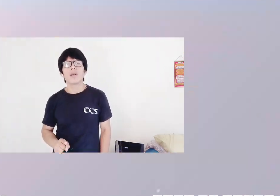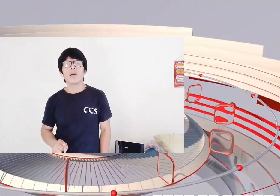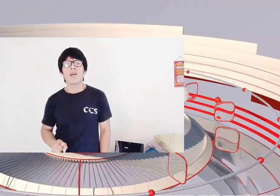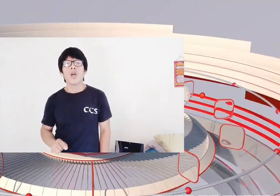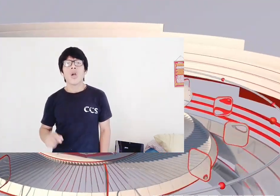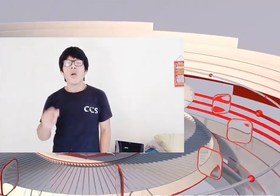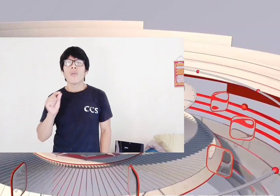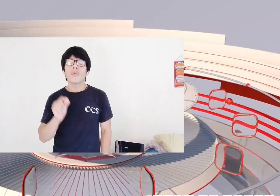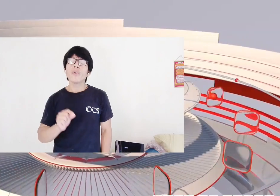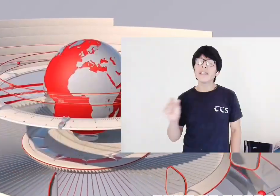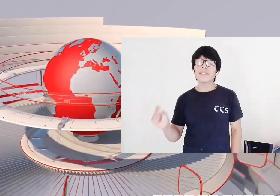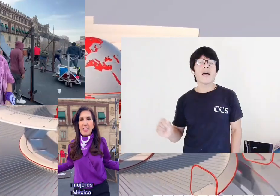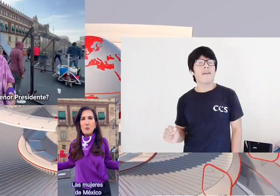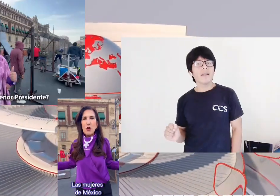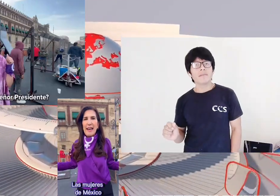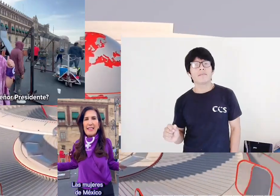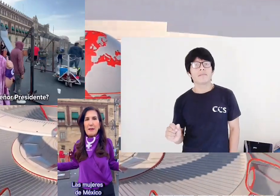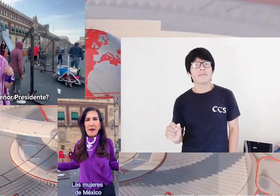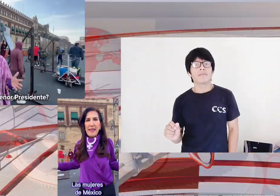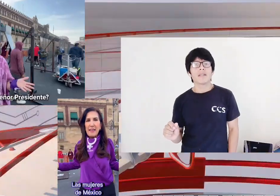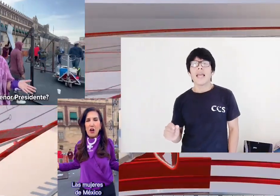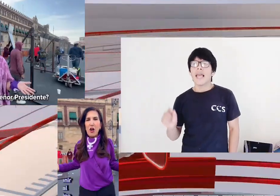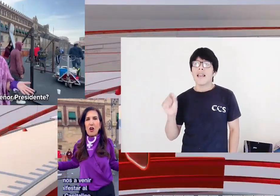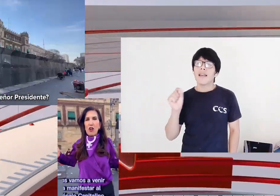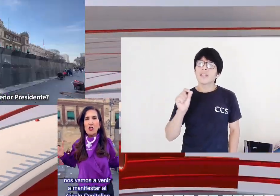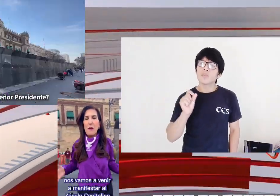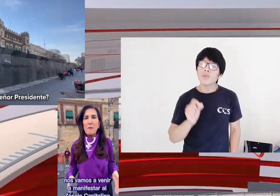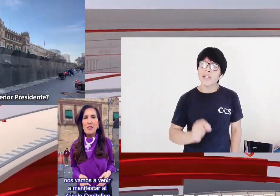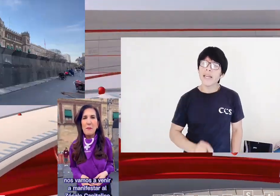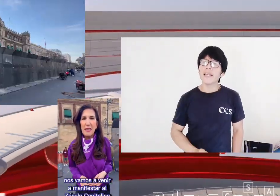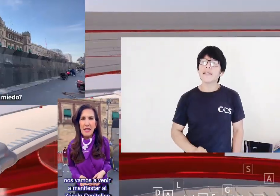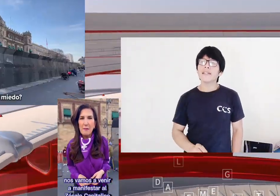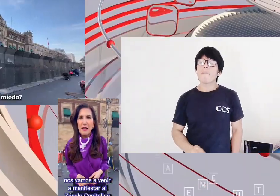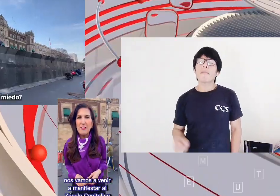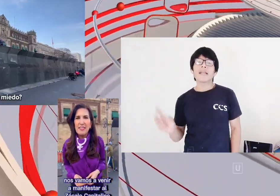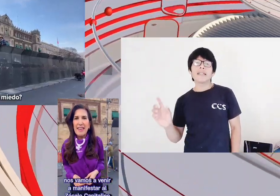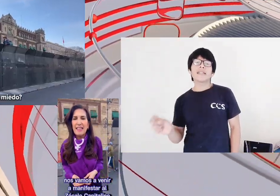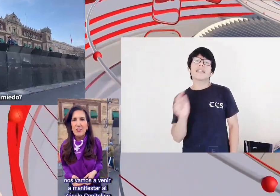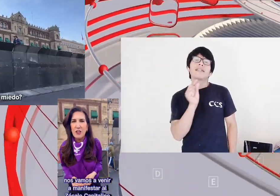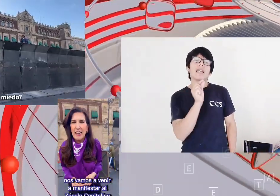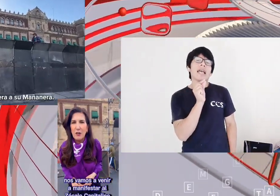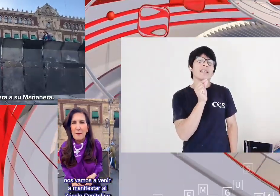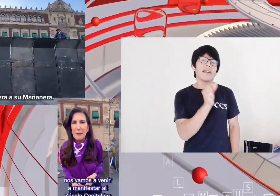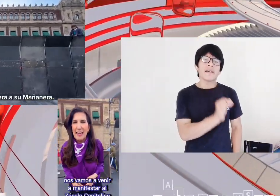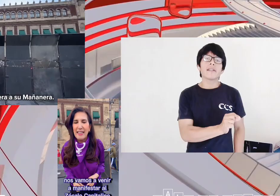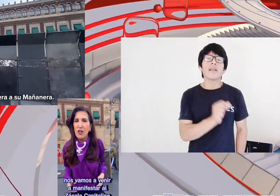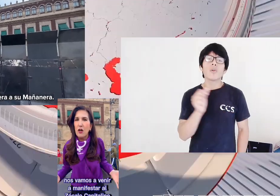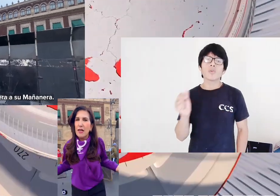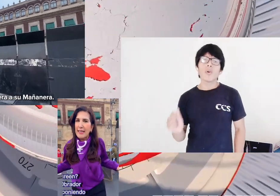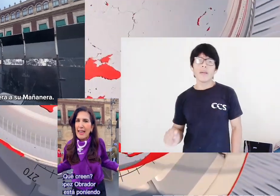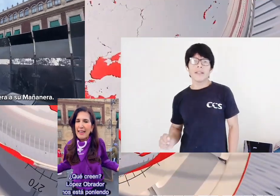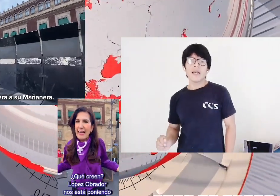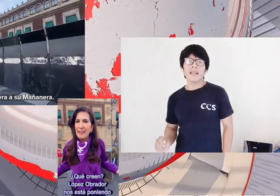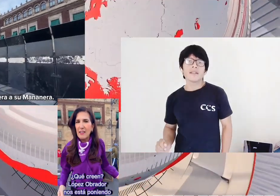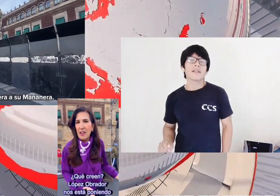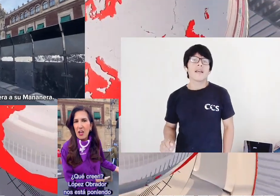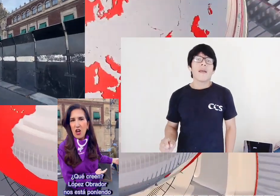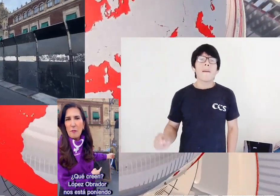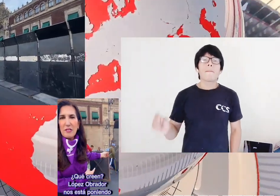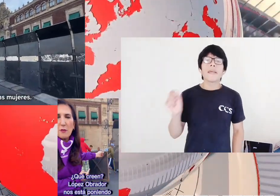recordando. ¿Dónde estaba? Las mujeres panistas de la década de los